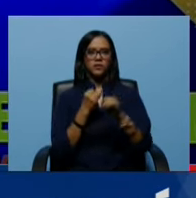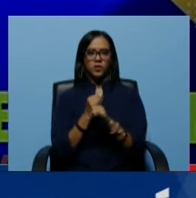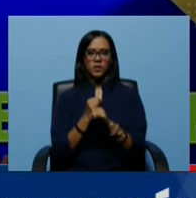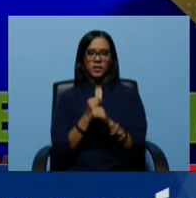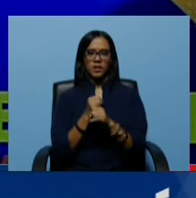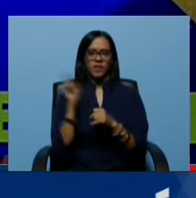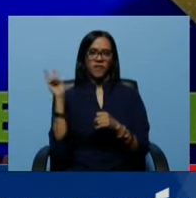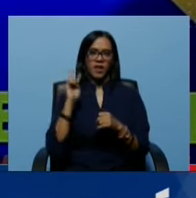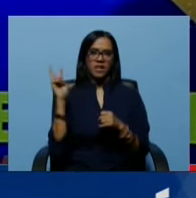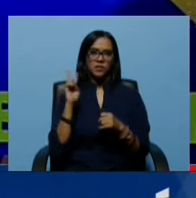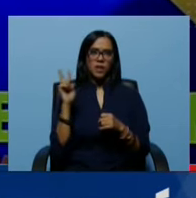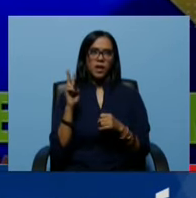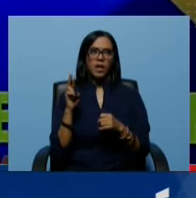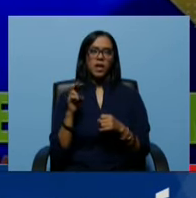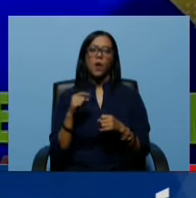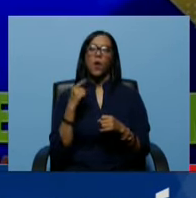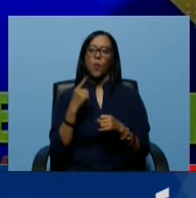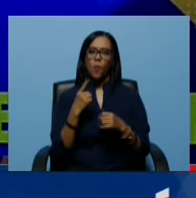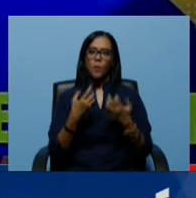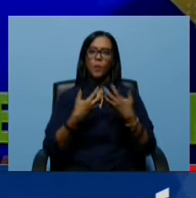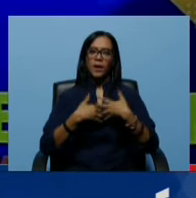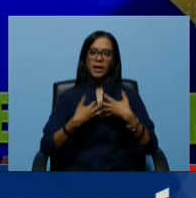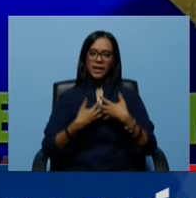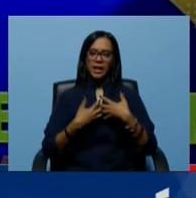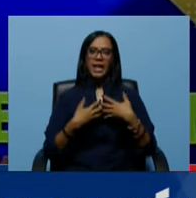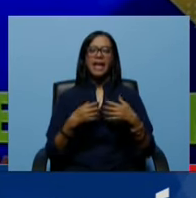de Venezuela, una agencia especializada,